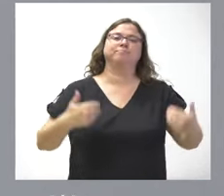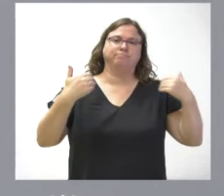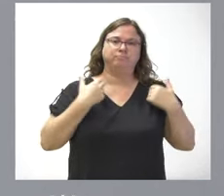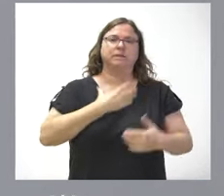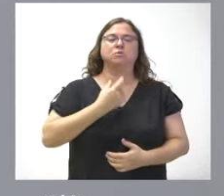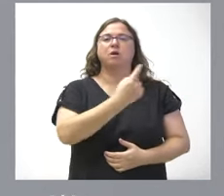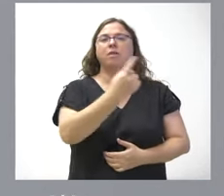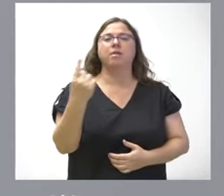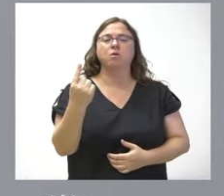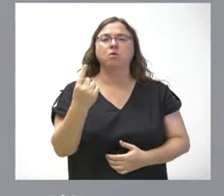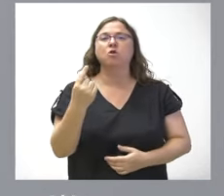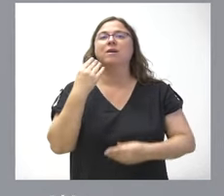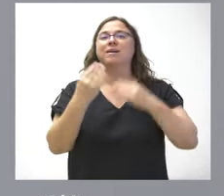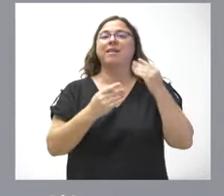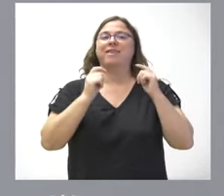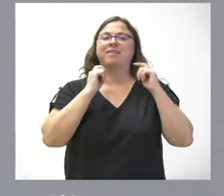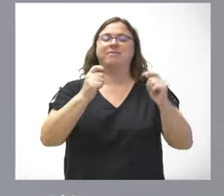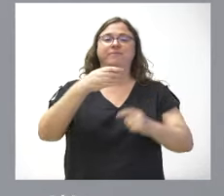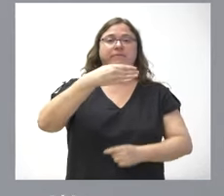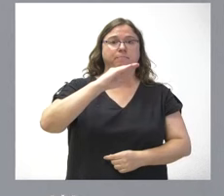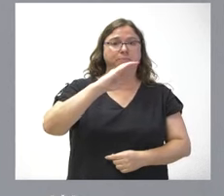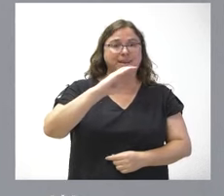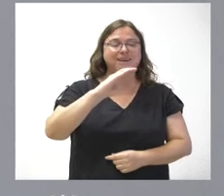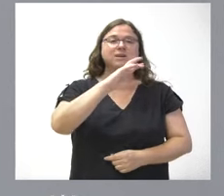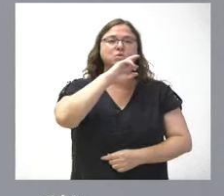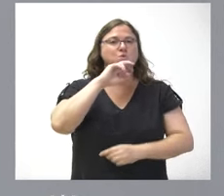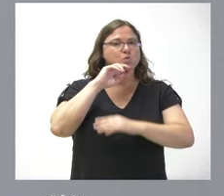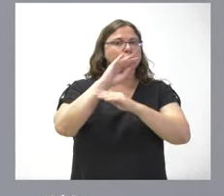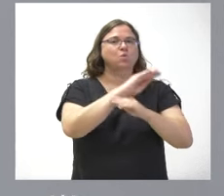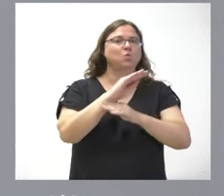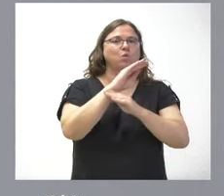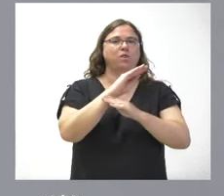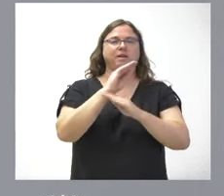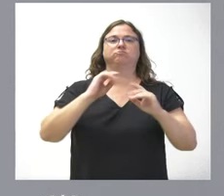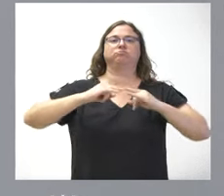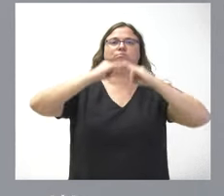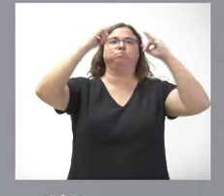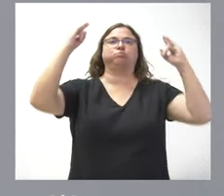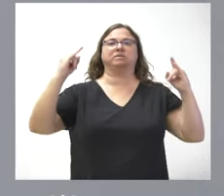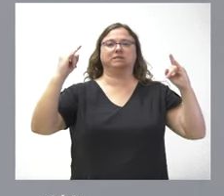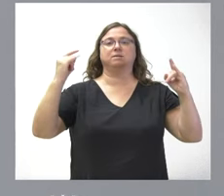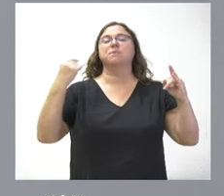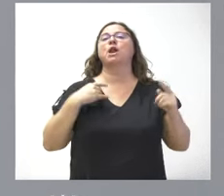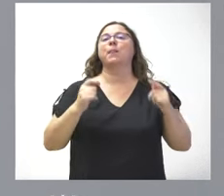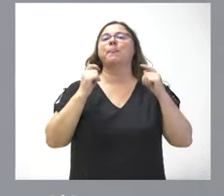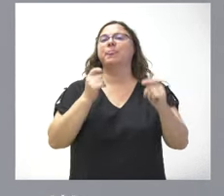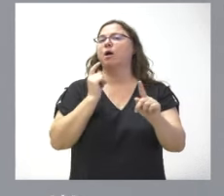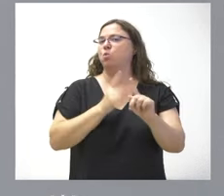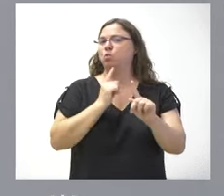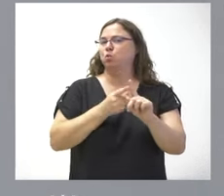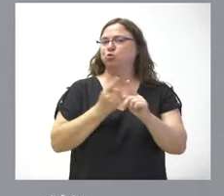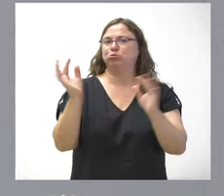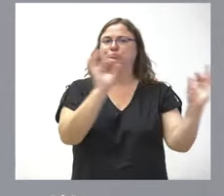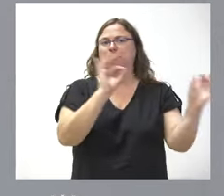y lógicamente lo que hace la declaración de bien intercultural es preservar el bien pero haciéndolo compatible con los usos para los que fue